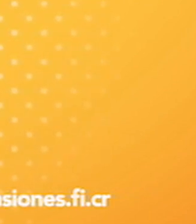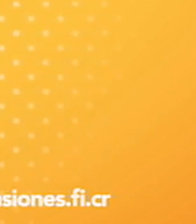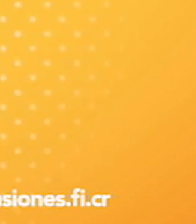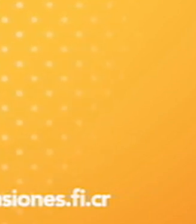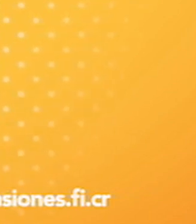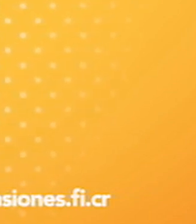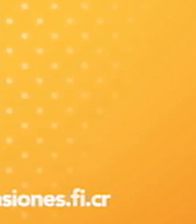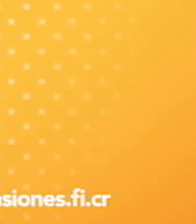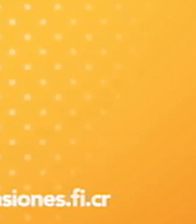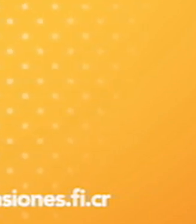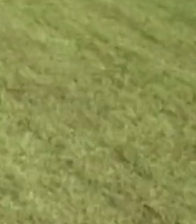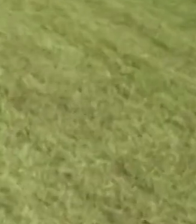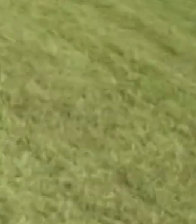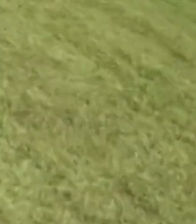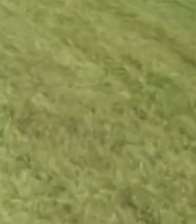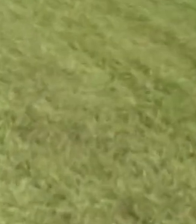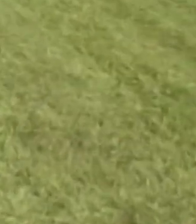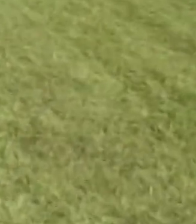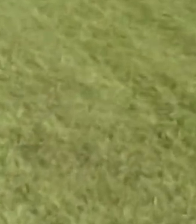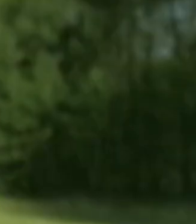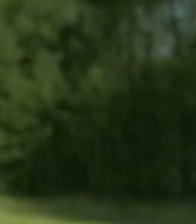ciudad en el mar de Azov.